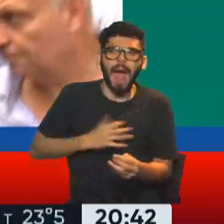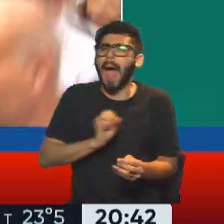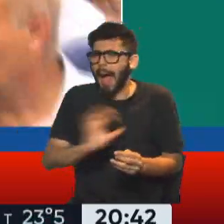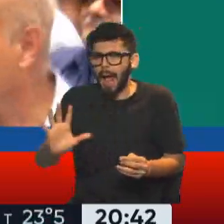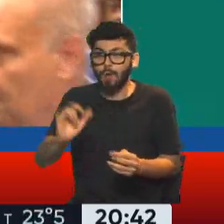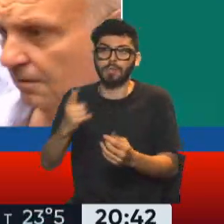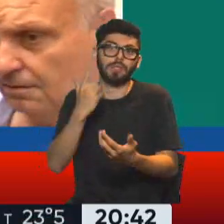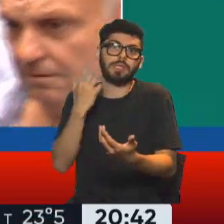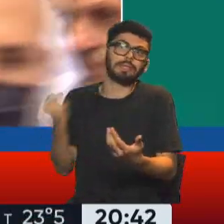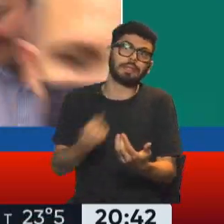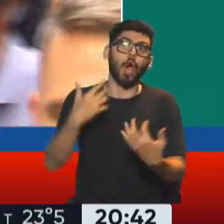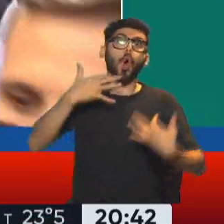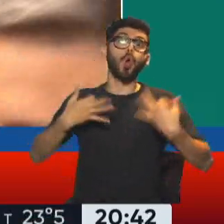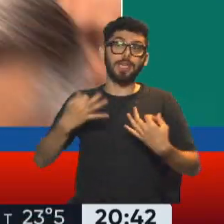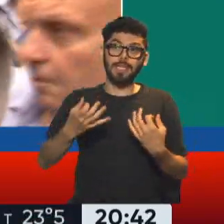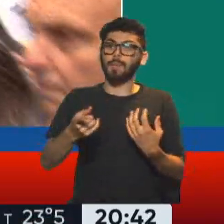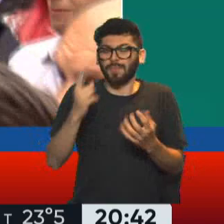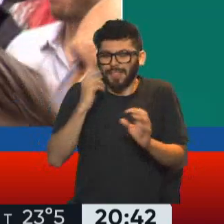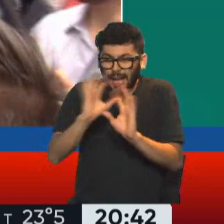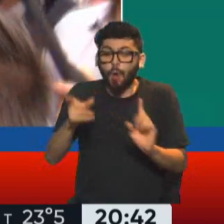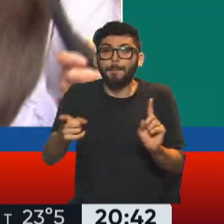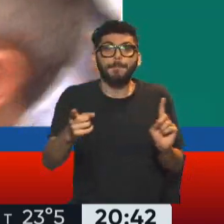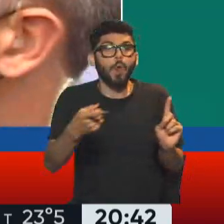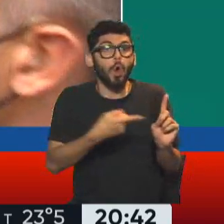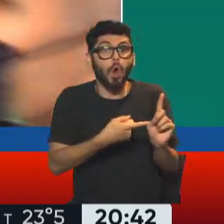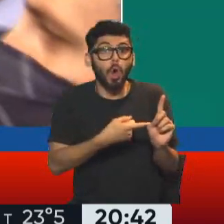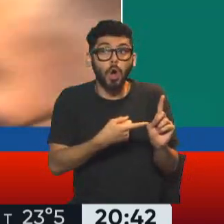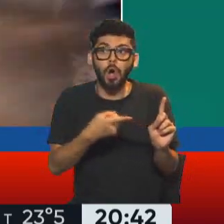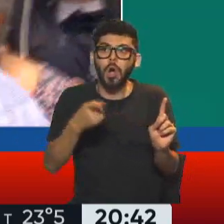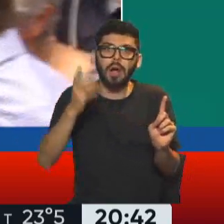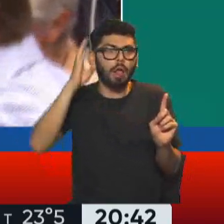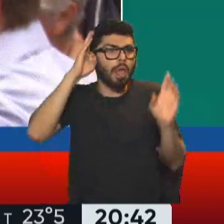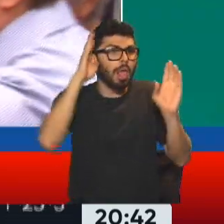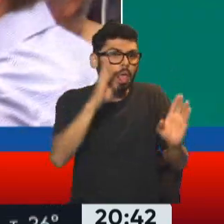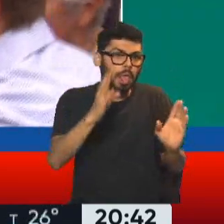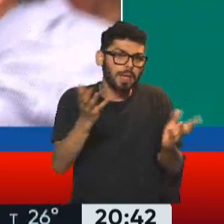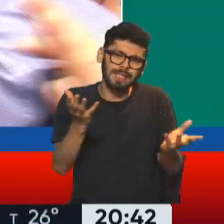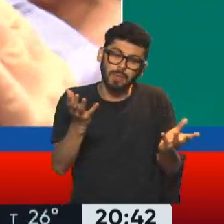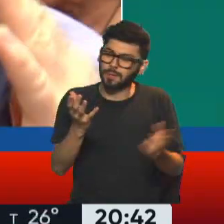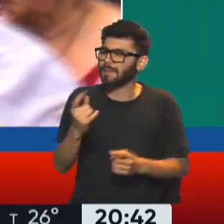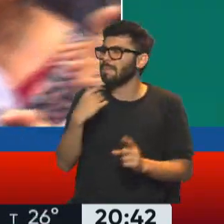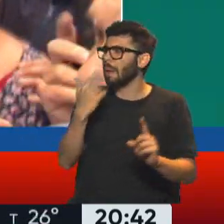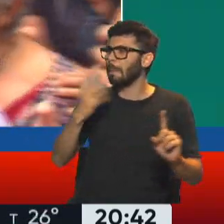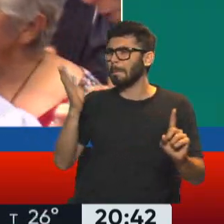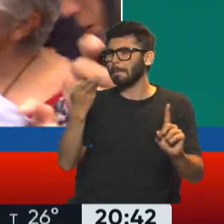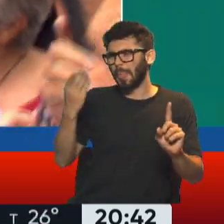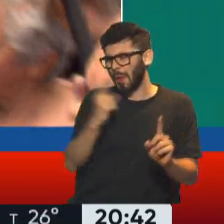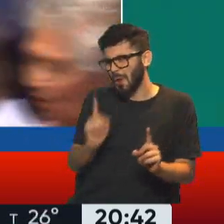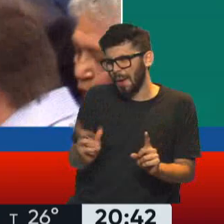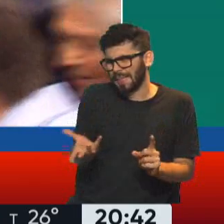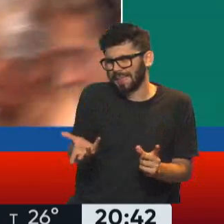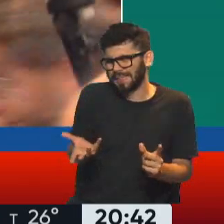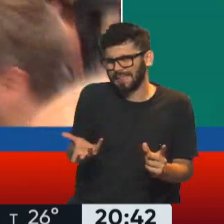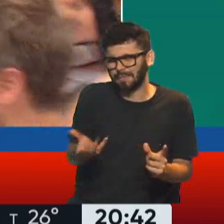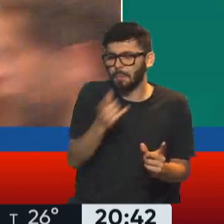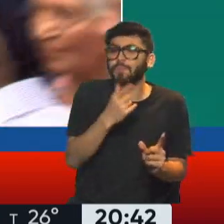pidiendo justicia, que esto está claro. Me parece que tenemos que pasar por encima. No sé si es que se lo va a llevar puesto, digo, no sé si esa es la idea. La idea es que